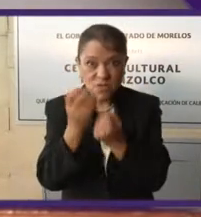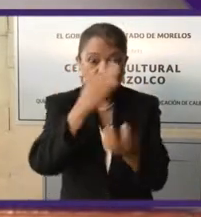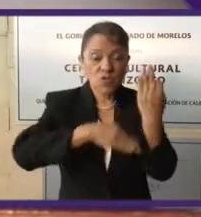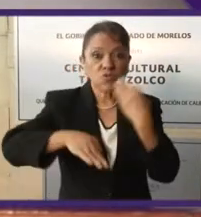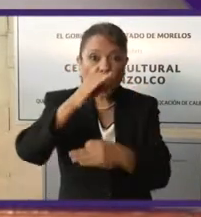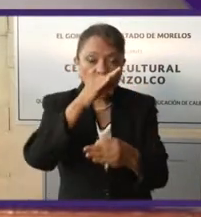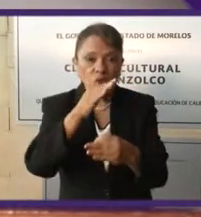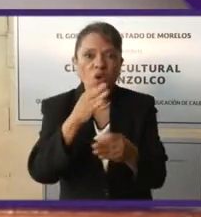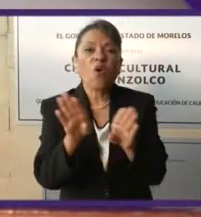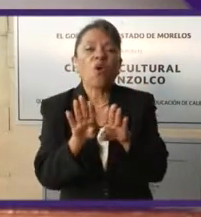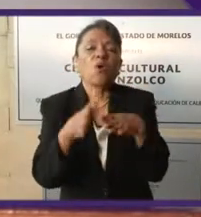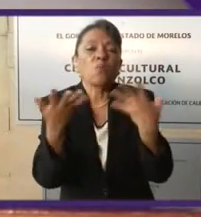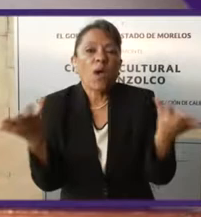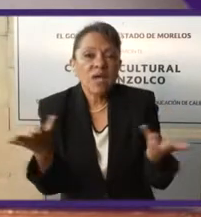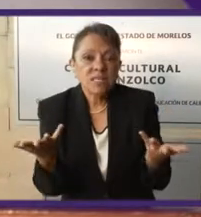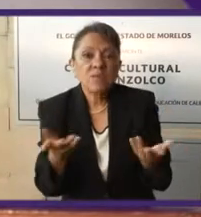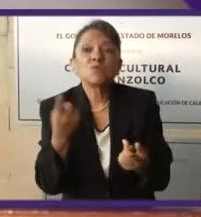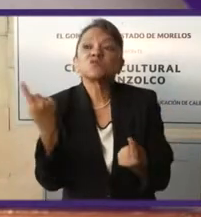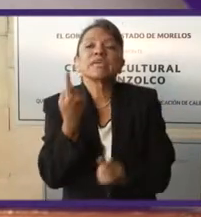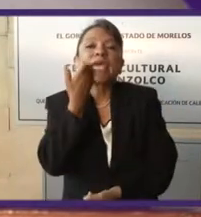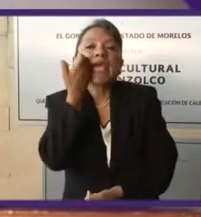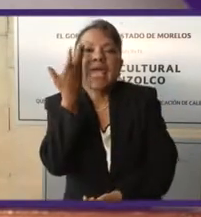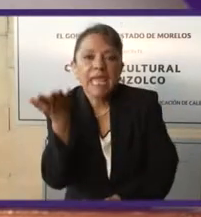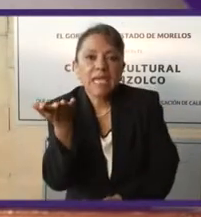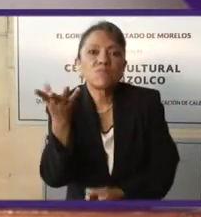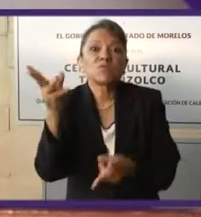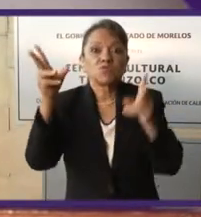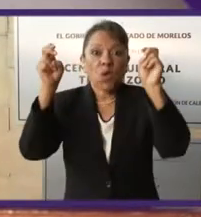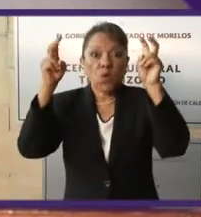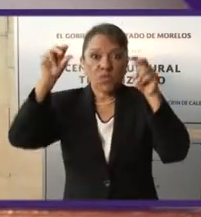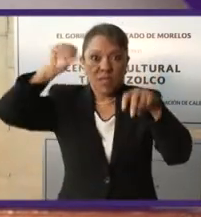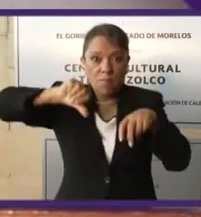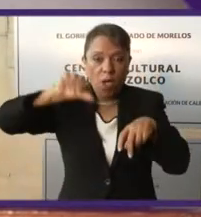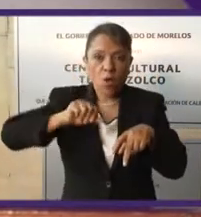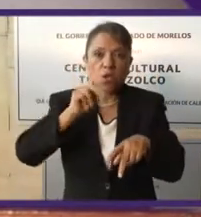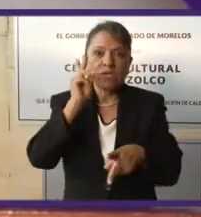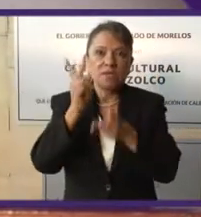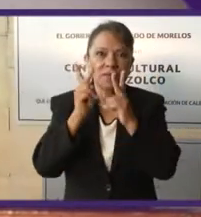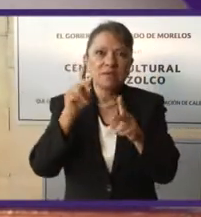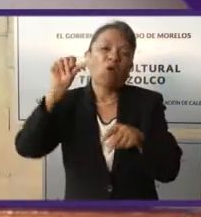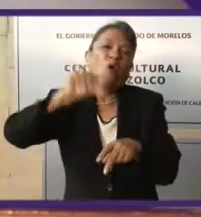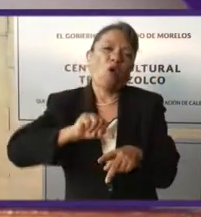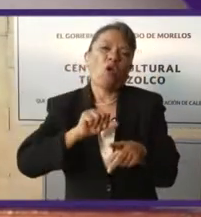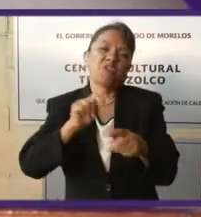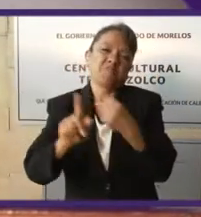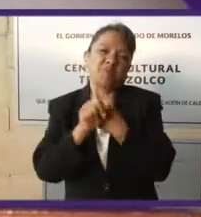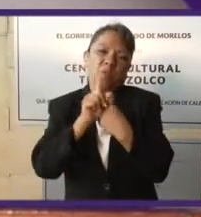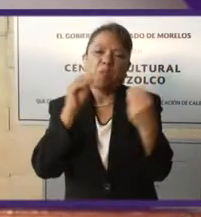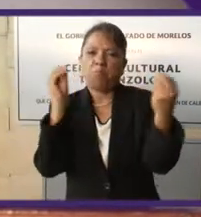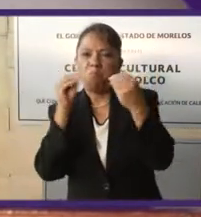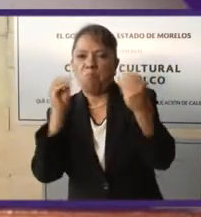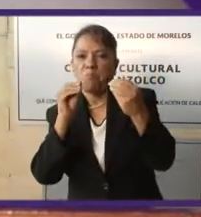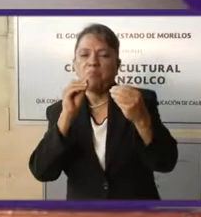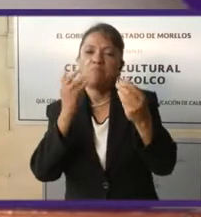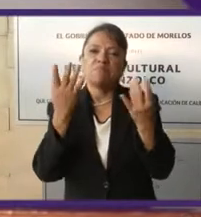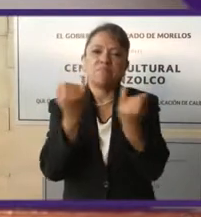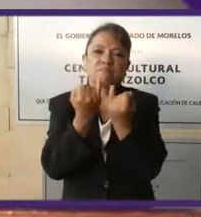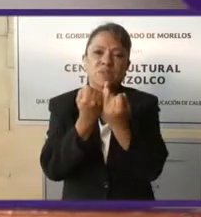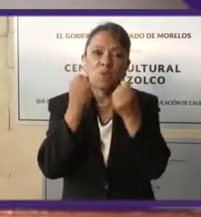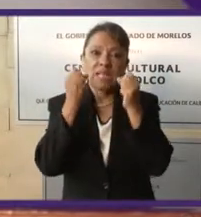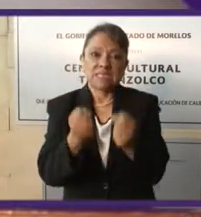manera clara qué queremos con todos estos temas que hoy son polémicos: seguridad interior,